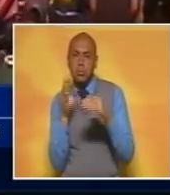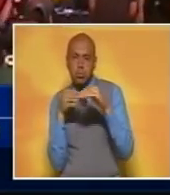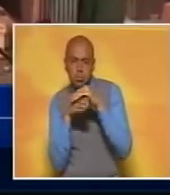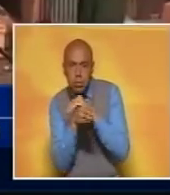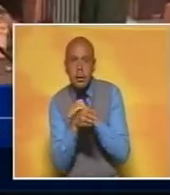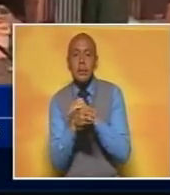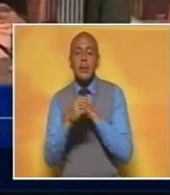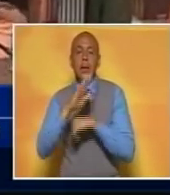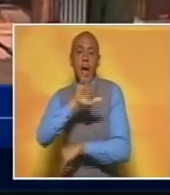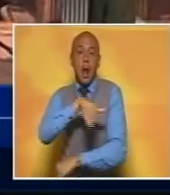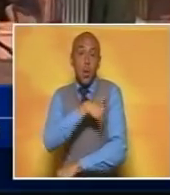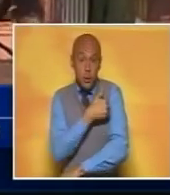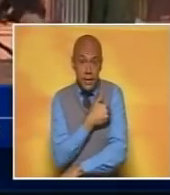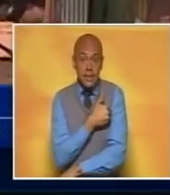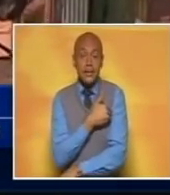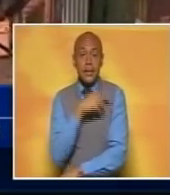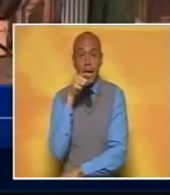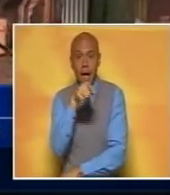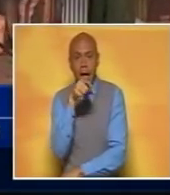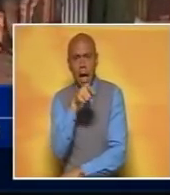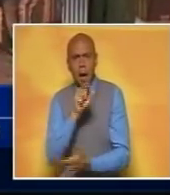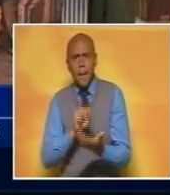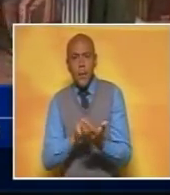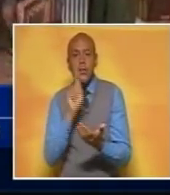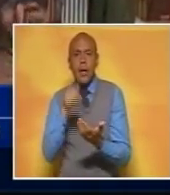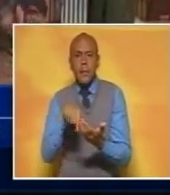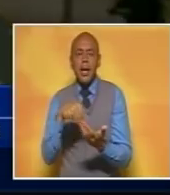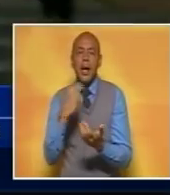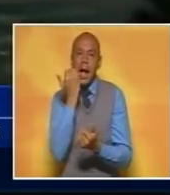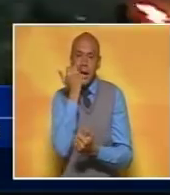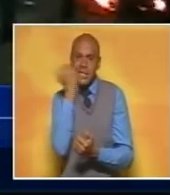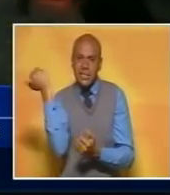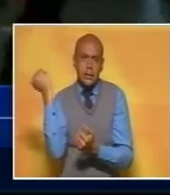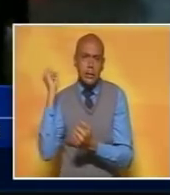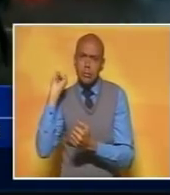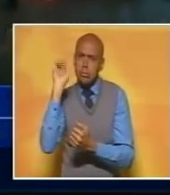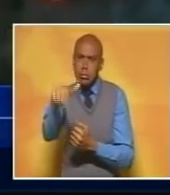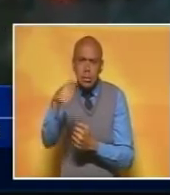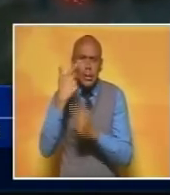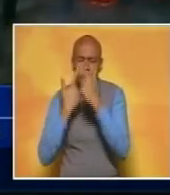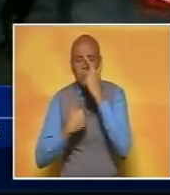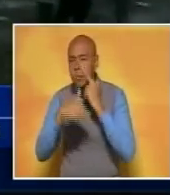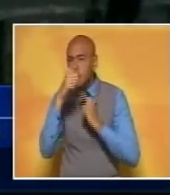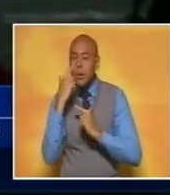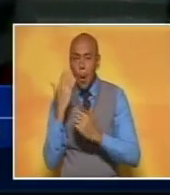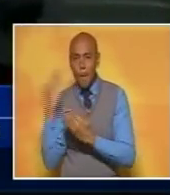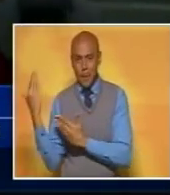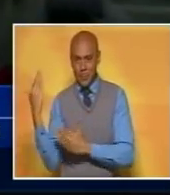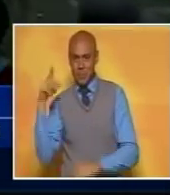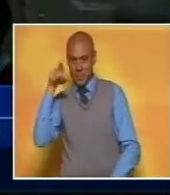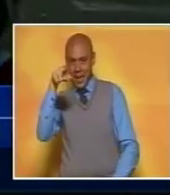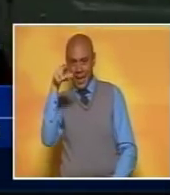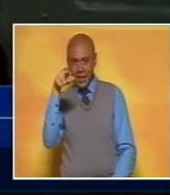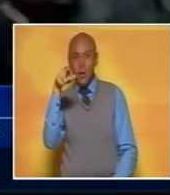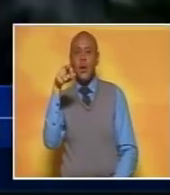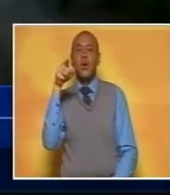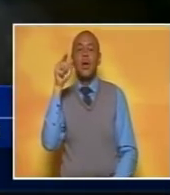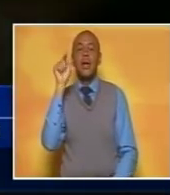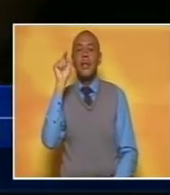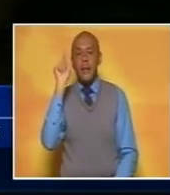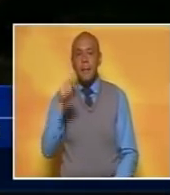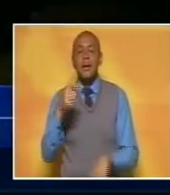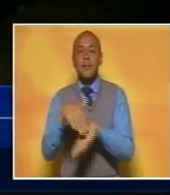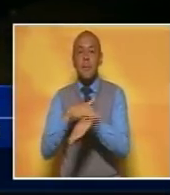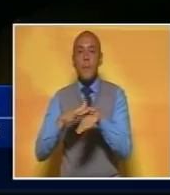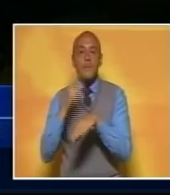capital, donde pues lanzaron bombas lacrimógenas en el parque interior de esta institución. La ministra del